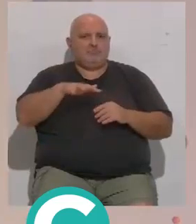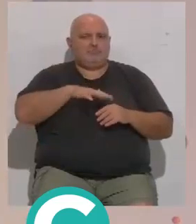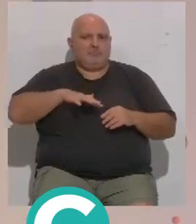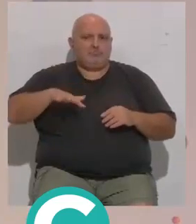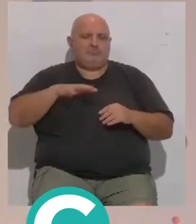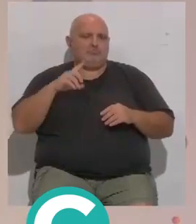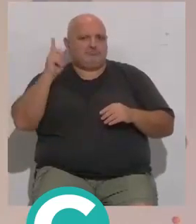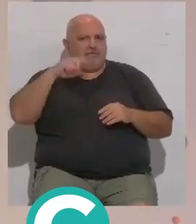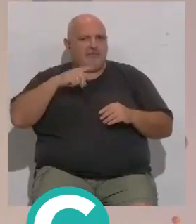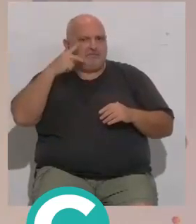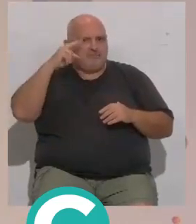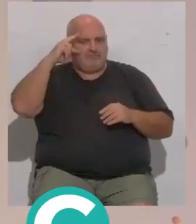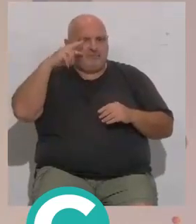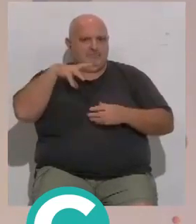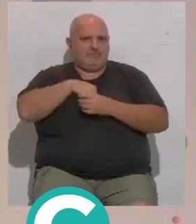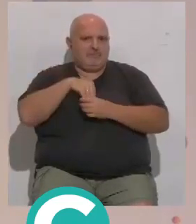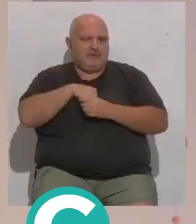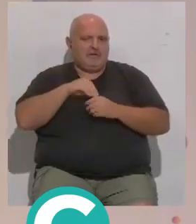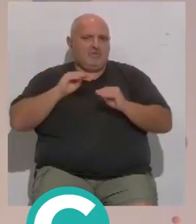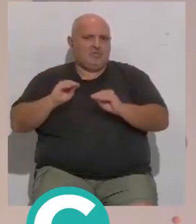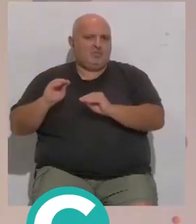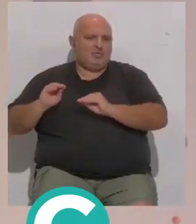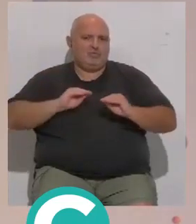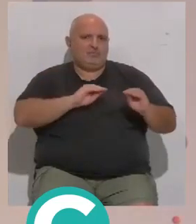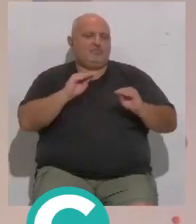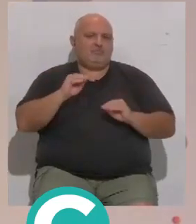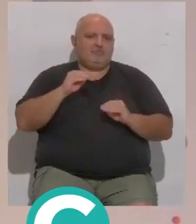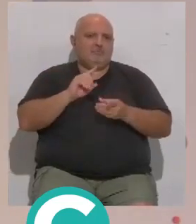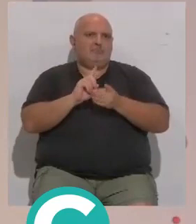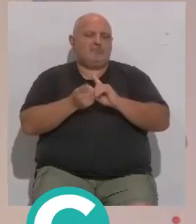lo que aporta en la medular del equipo de Sergio González. Se ha